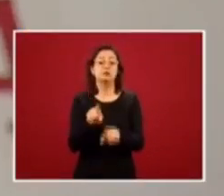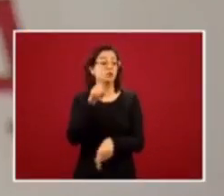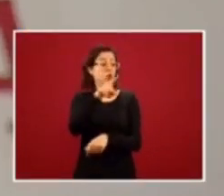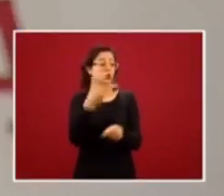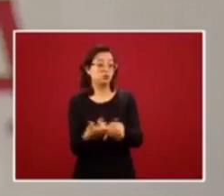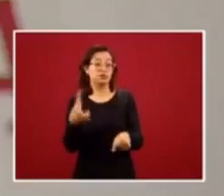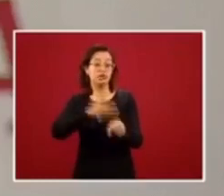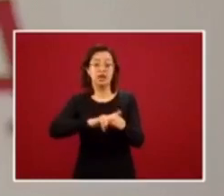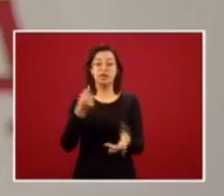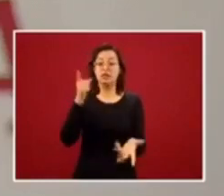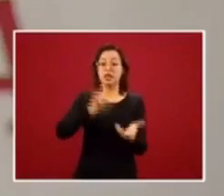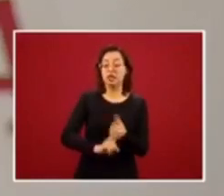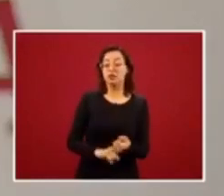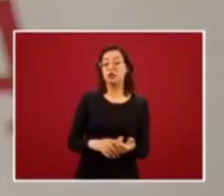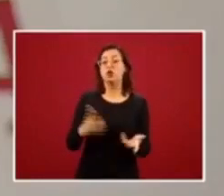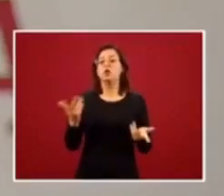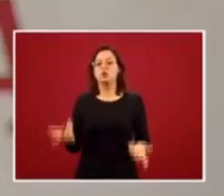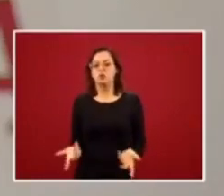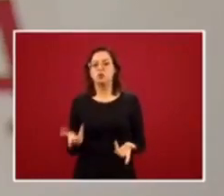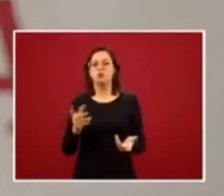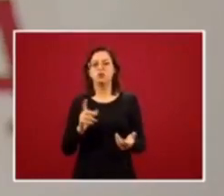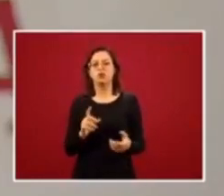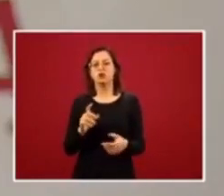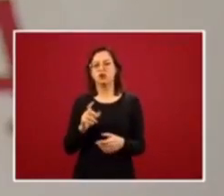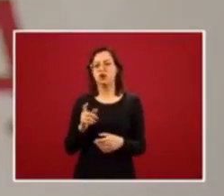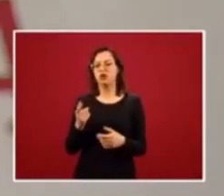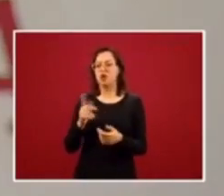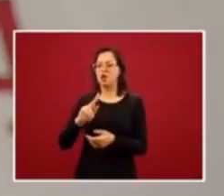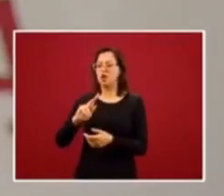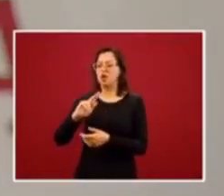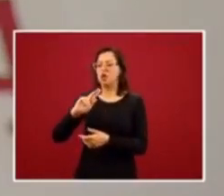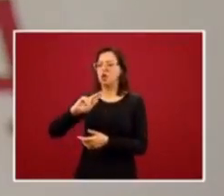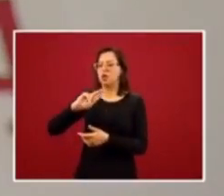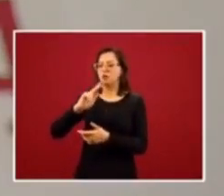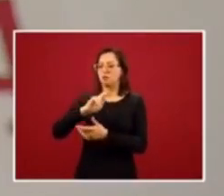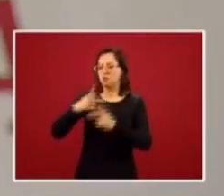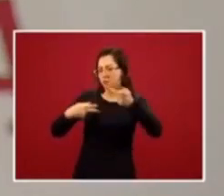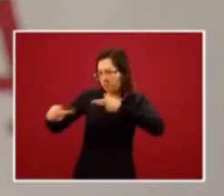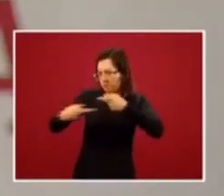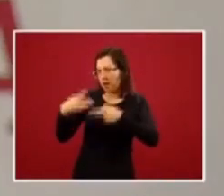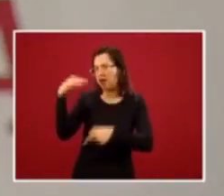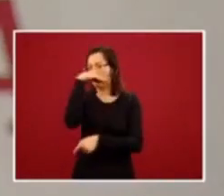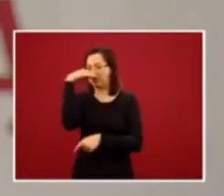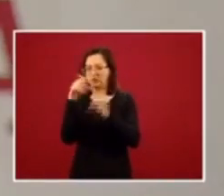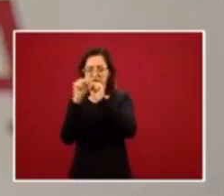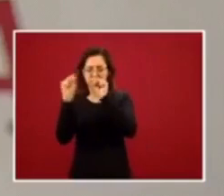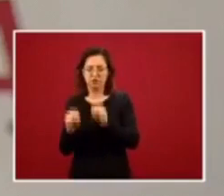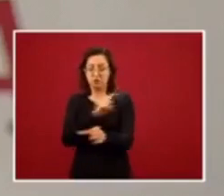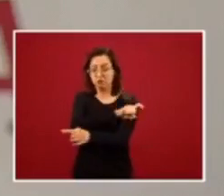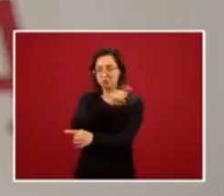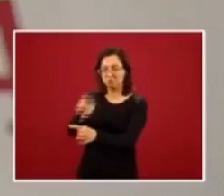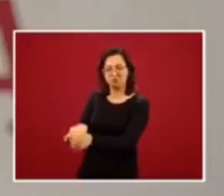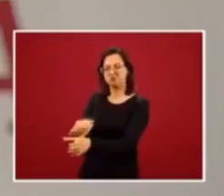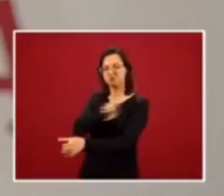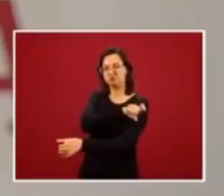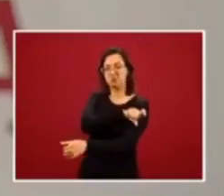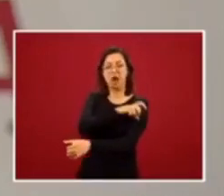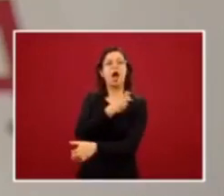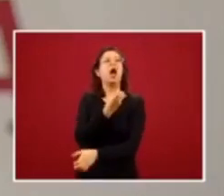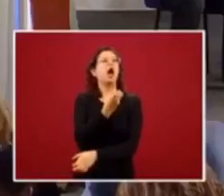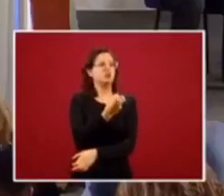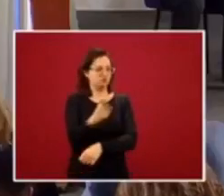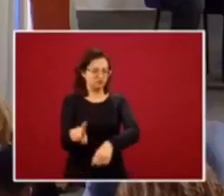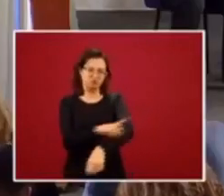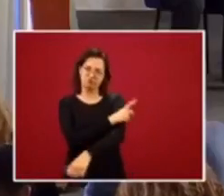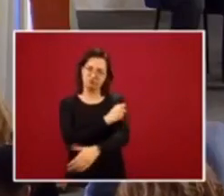pudiera haberse negado a integrarse al plan de gratuidad de todo el sector salud tiene que ver con algo que se ha estado analizando por más de 4